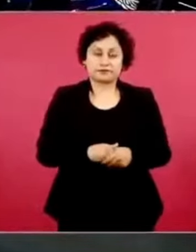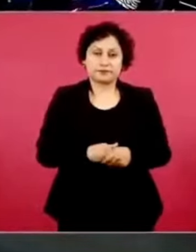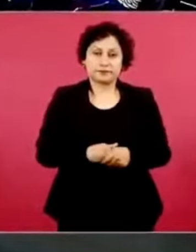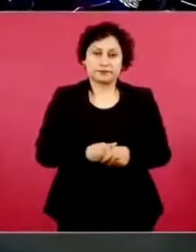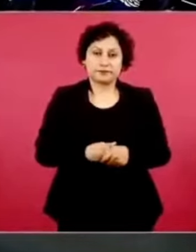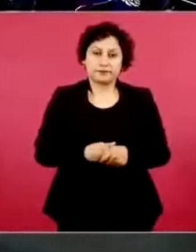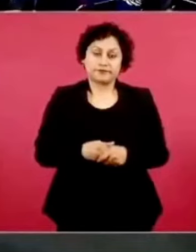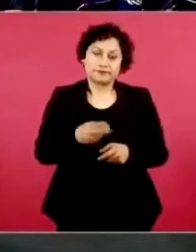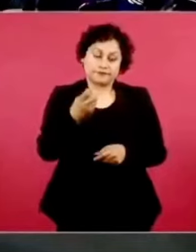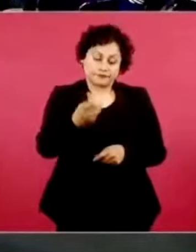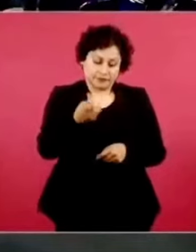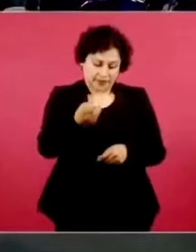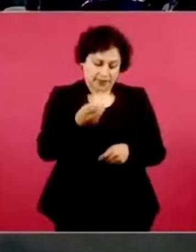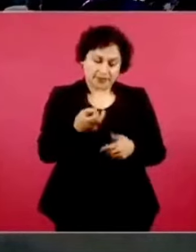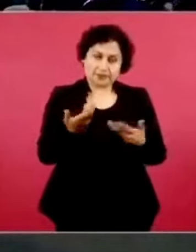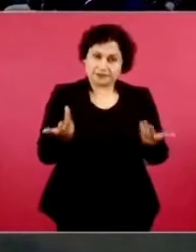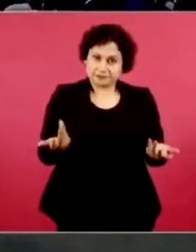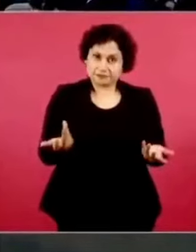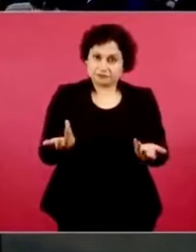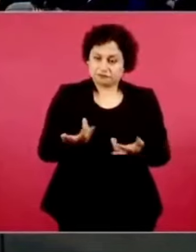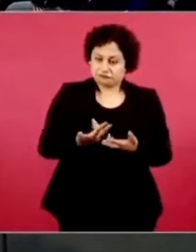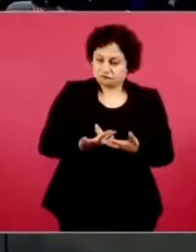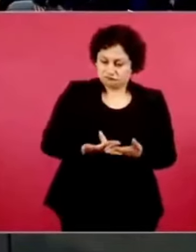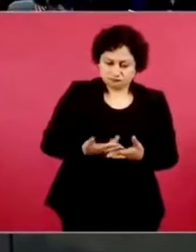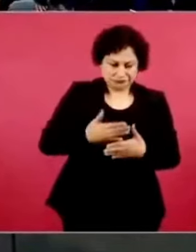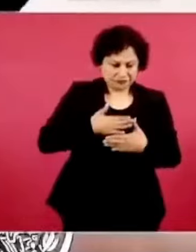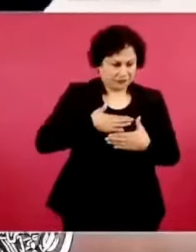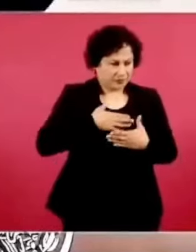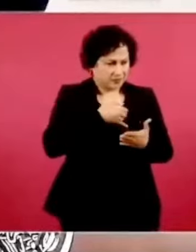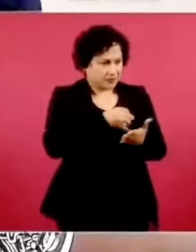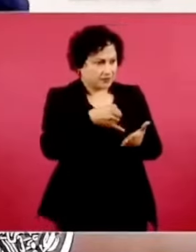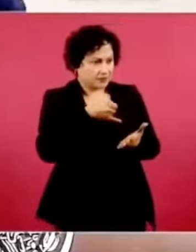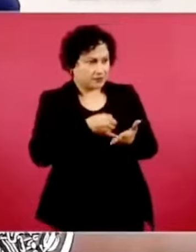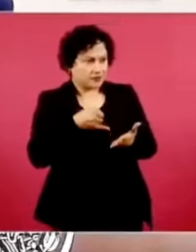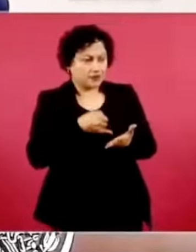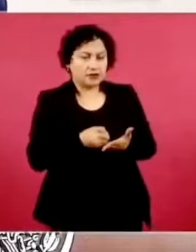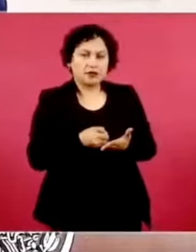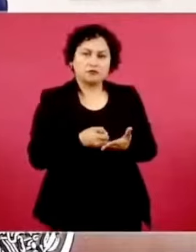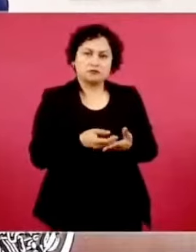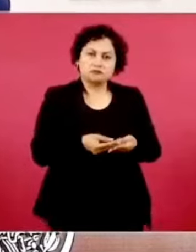Ese era un excedente que entregaban como tributo